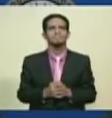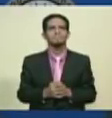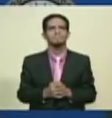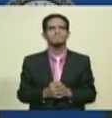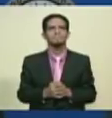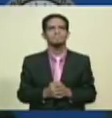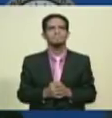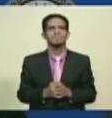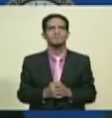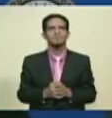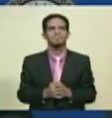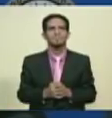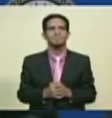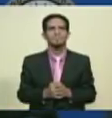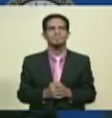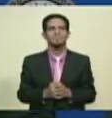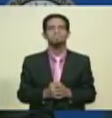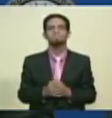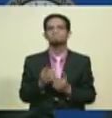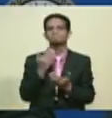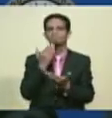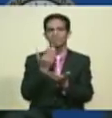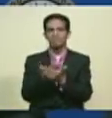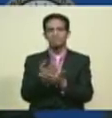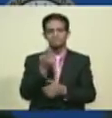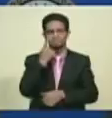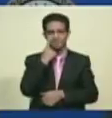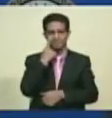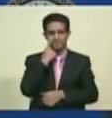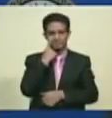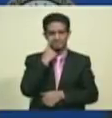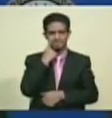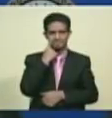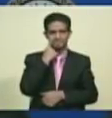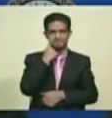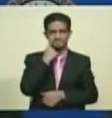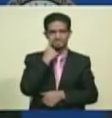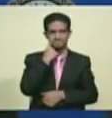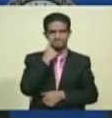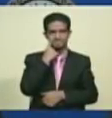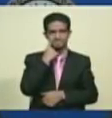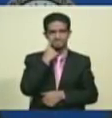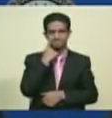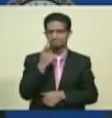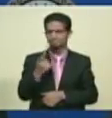posibles medidas? Gracias. Gracias. Fíjate, está la Constitución.